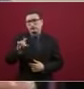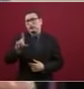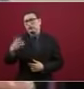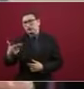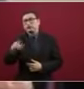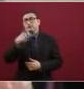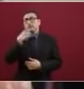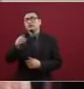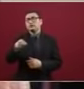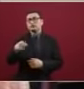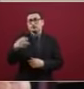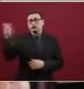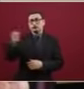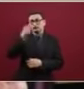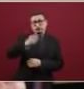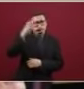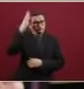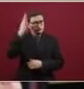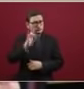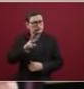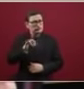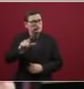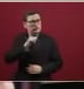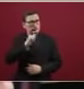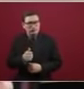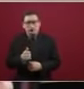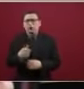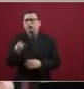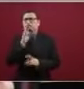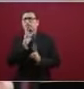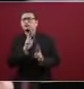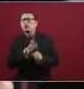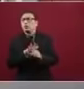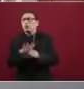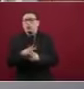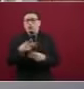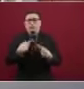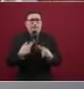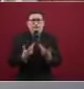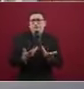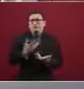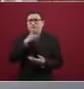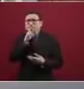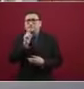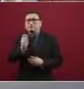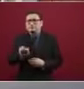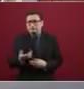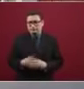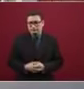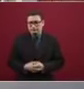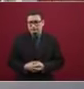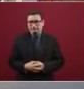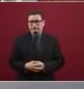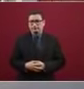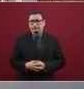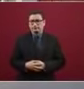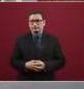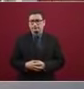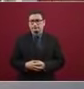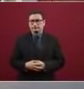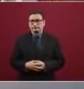civil. ¿Qué responde el día de hoy? Porque continúan las inquietudes de la sociedad al respecto. Gracias. Bueno,